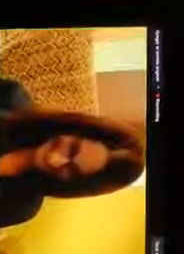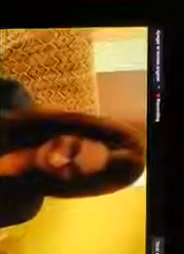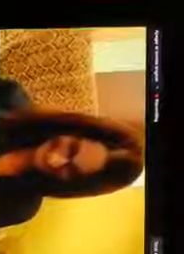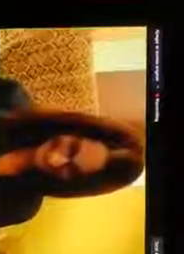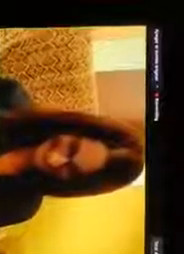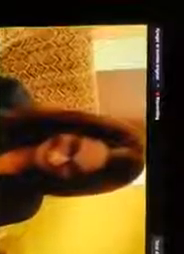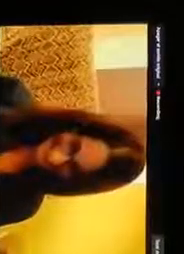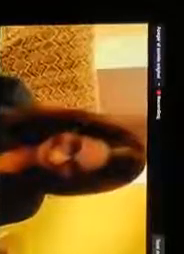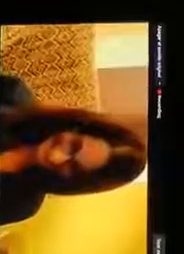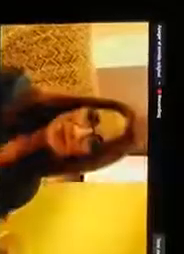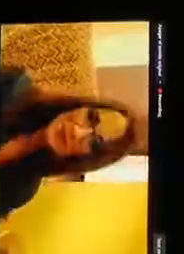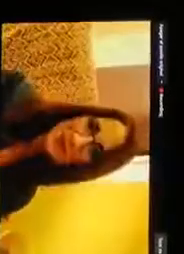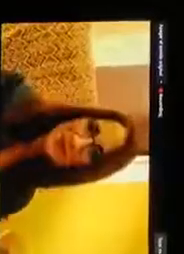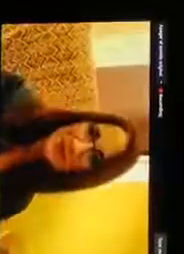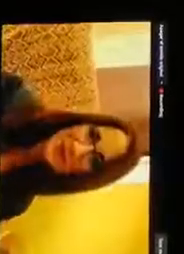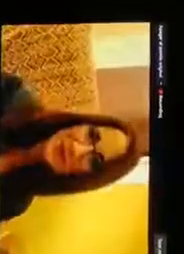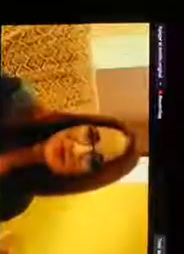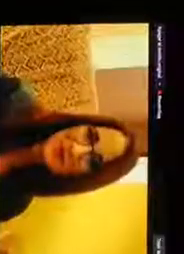A ver, vamos.